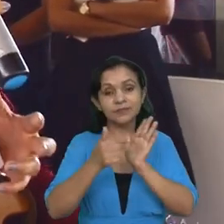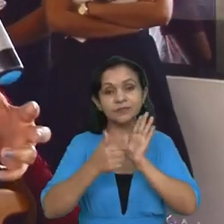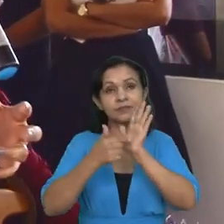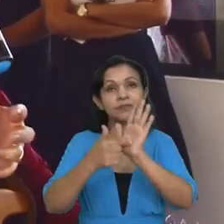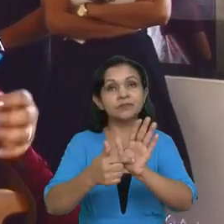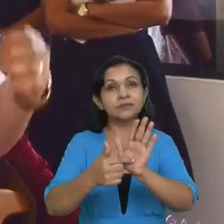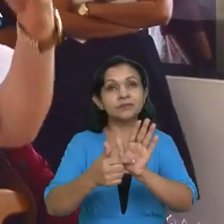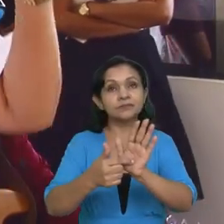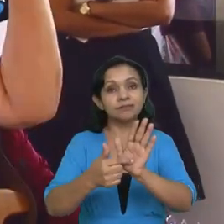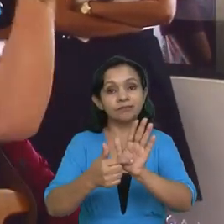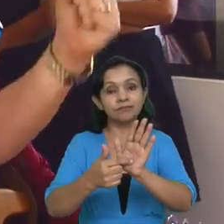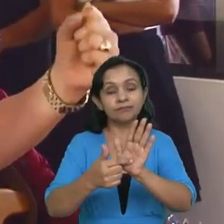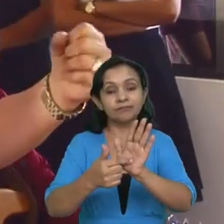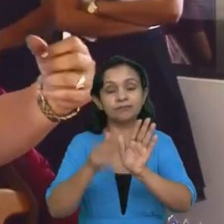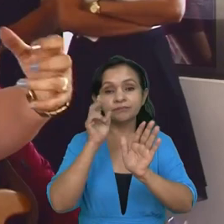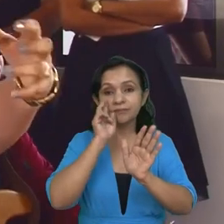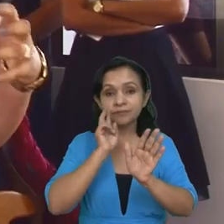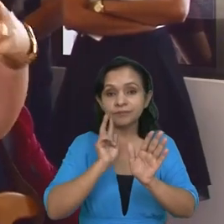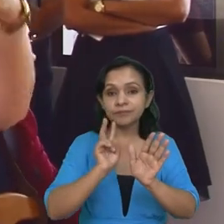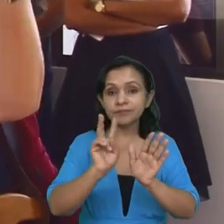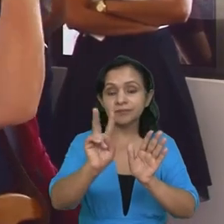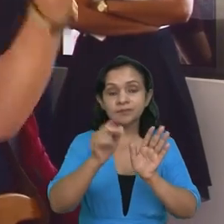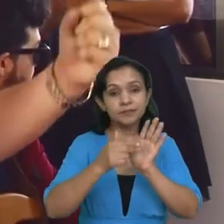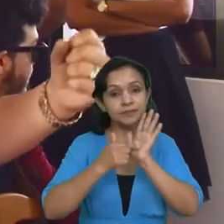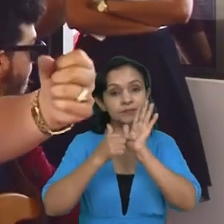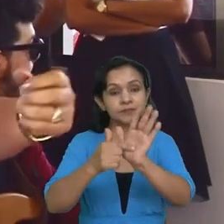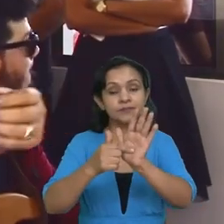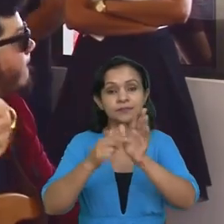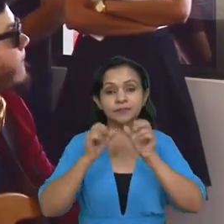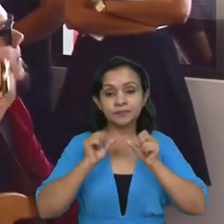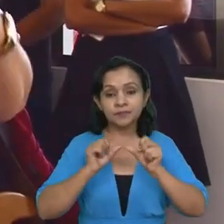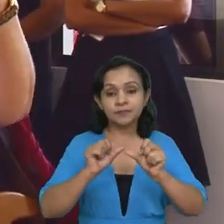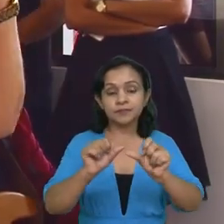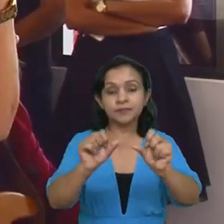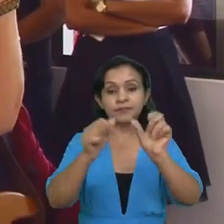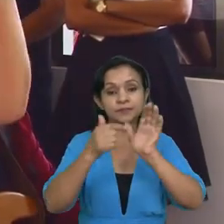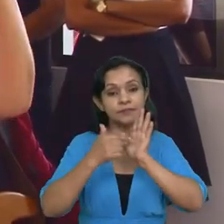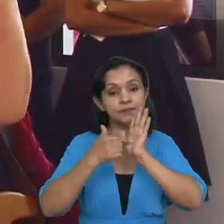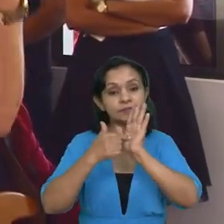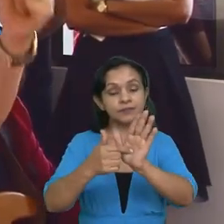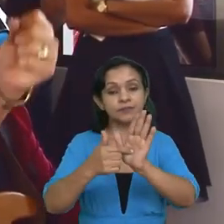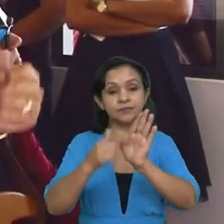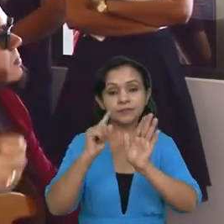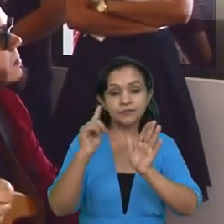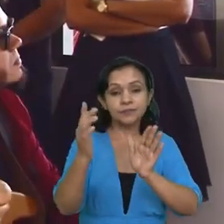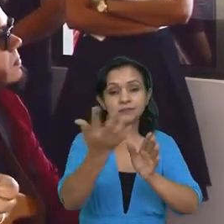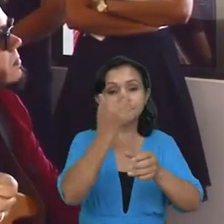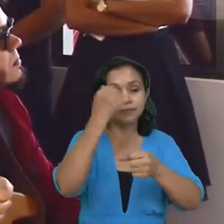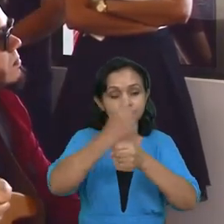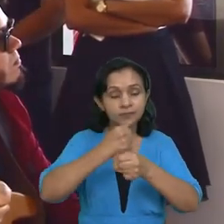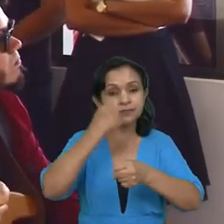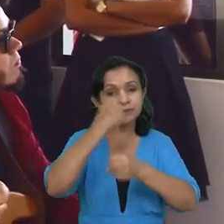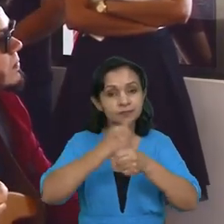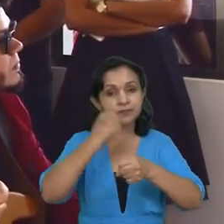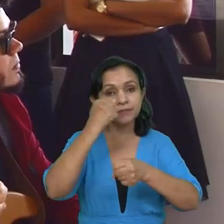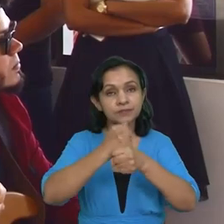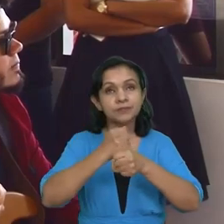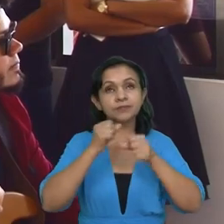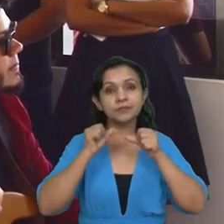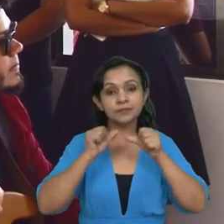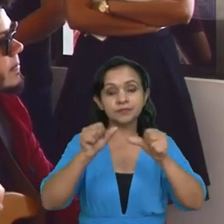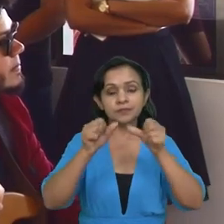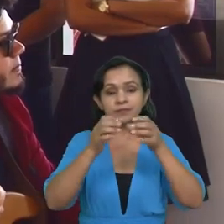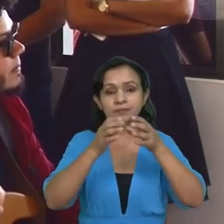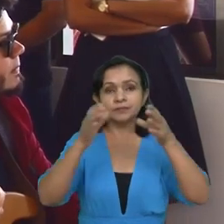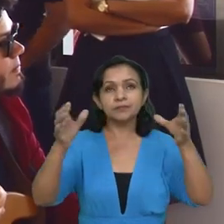de proyectarlo ejemplo de seguirlo ejemplo de seguir nosotros trabajando duro para seguir creciendo